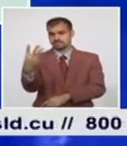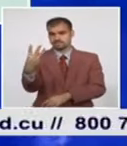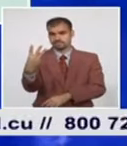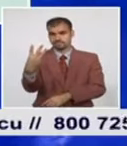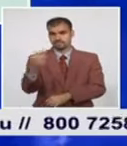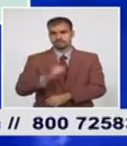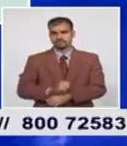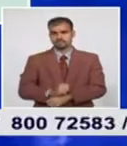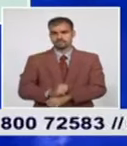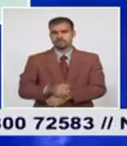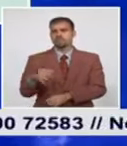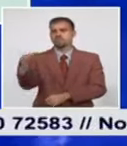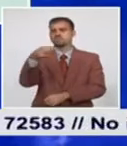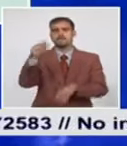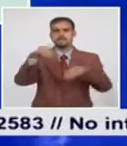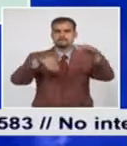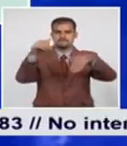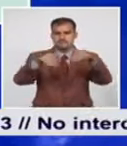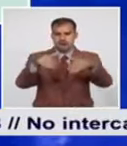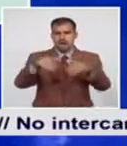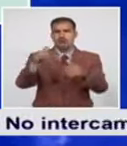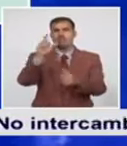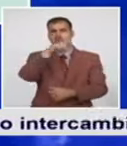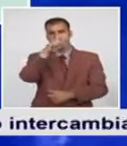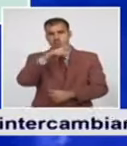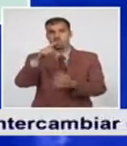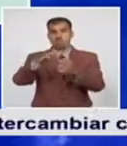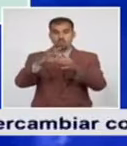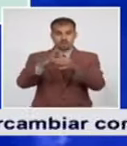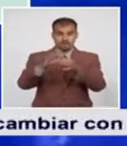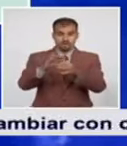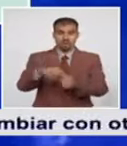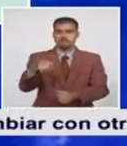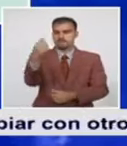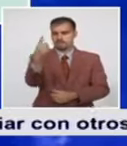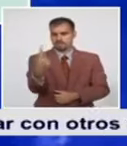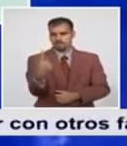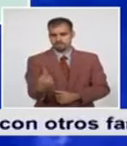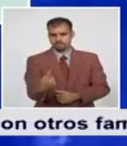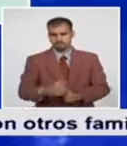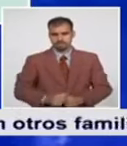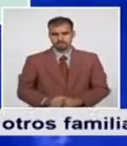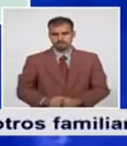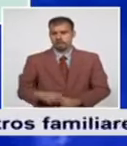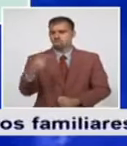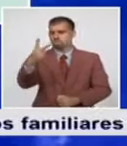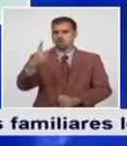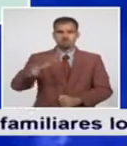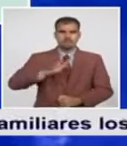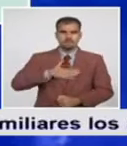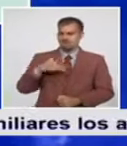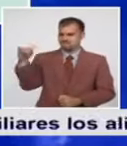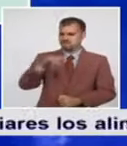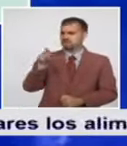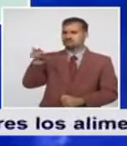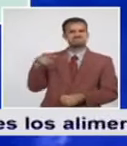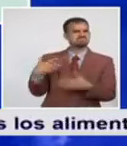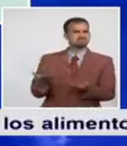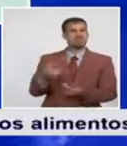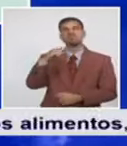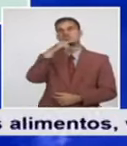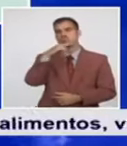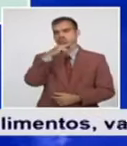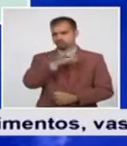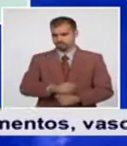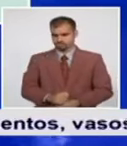Playa, Cotorro y Guanabacoa con 1 cada uno. 2 son viajeros cubanos procedentes de Rusia y